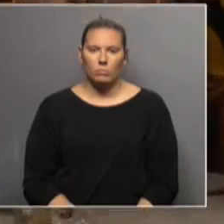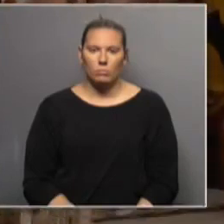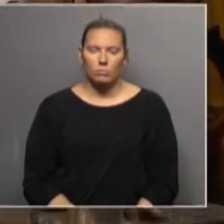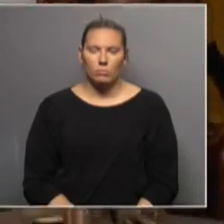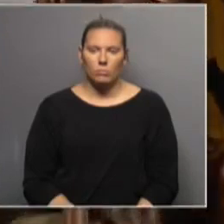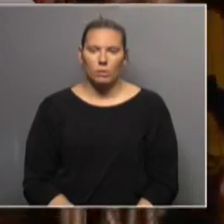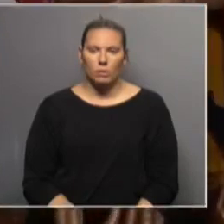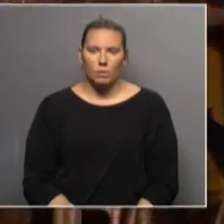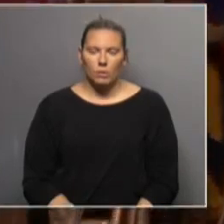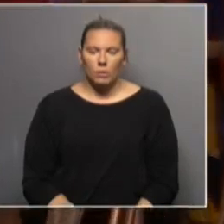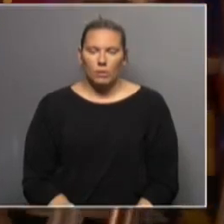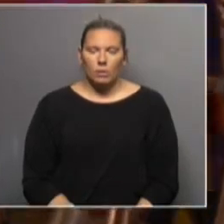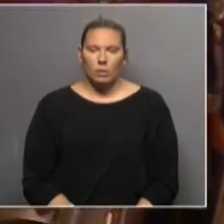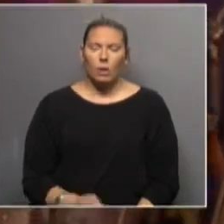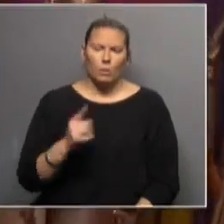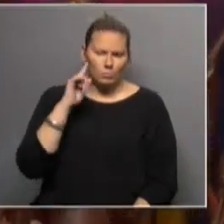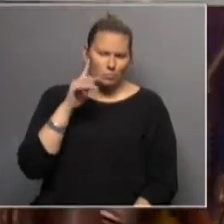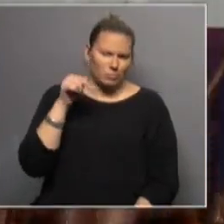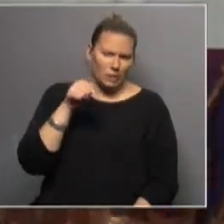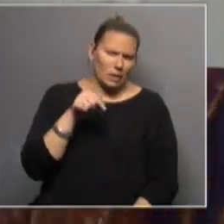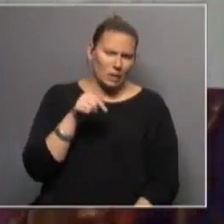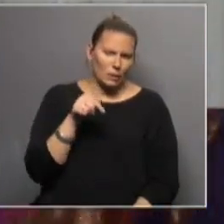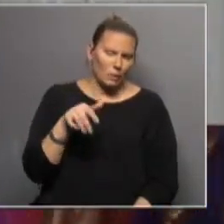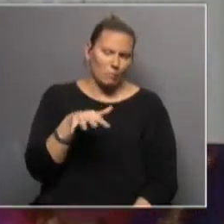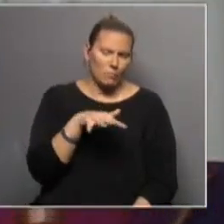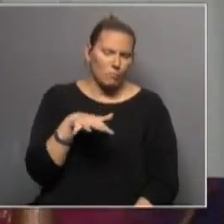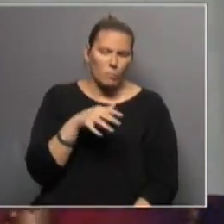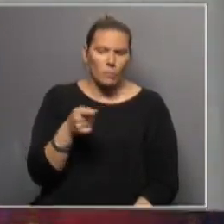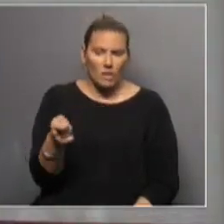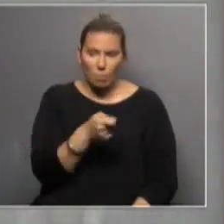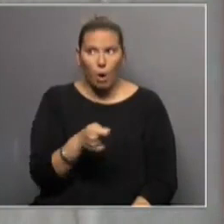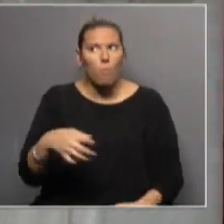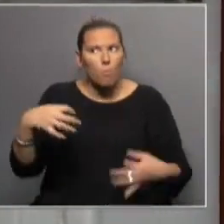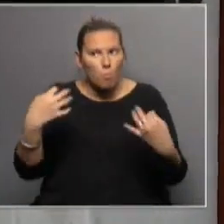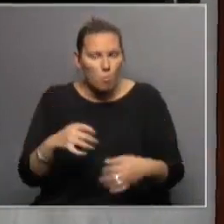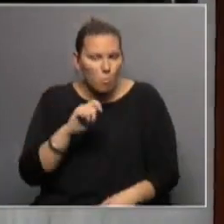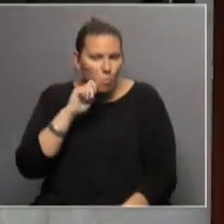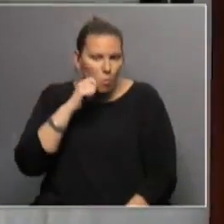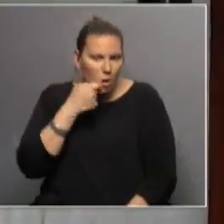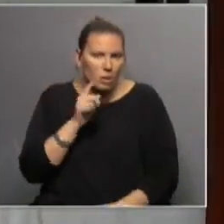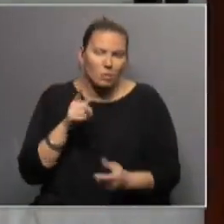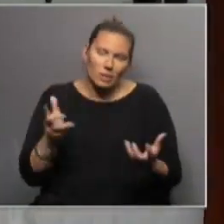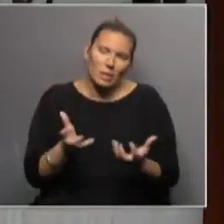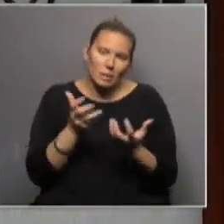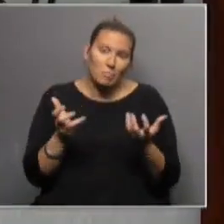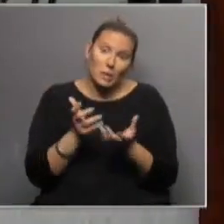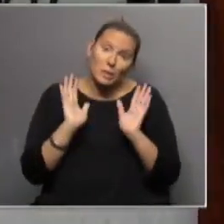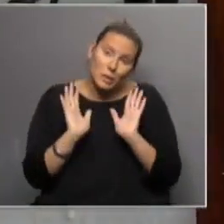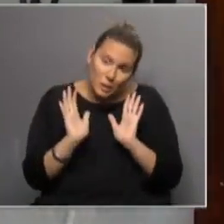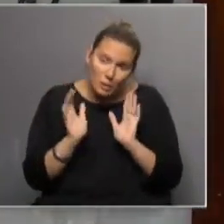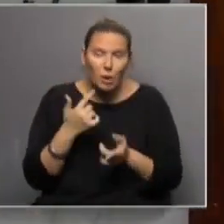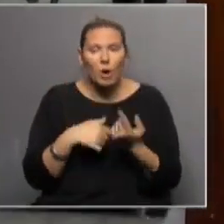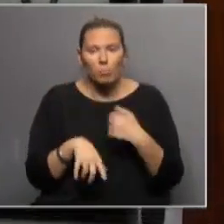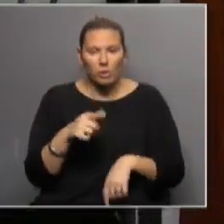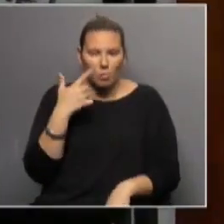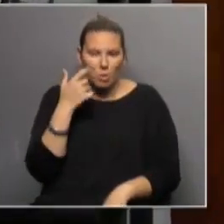Corremos detrás de un impulso. Habrán pasado cosas en este rincón, acá el parrillero. La verdad está muy bien. Debería haberlo prendido, pero se nota